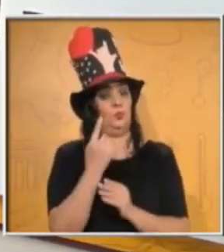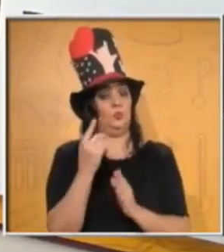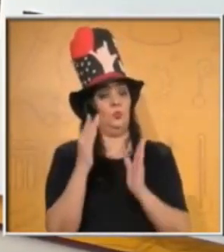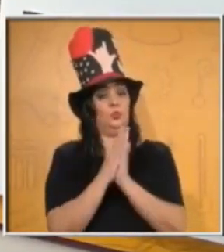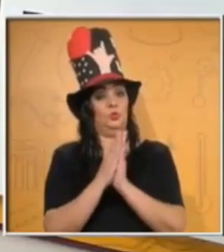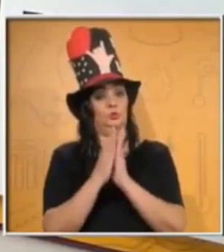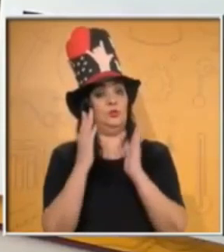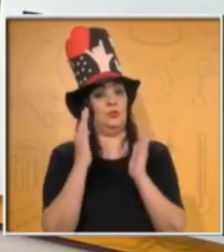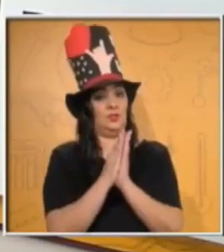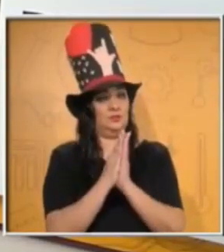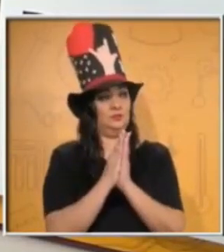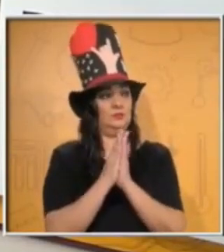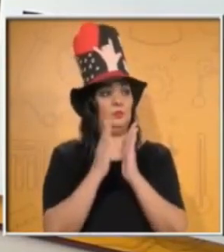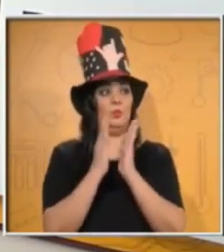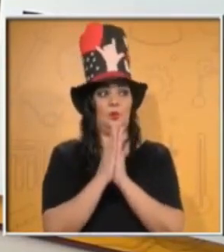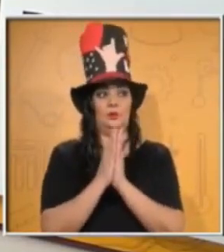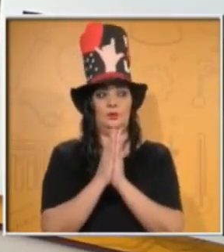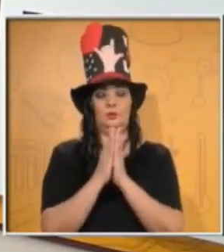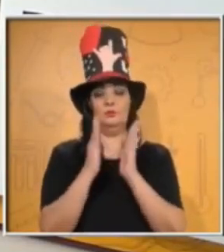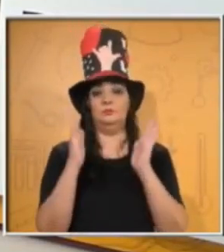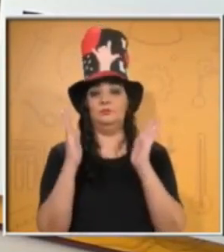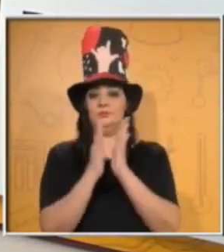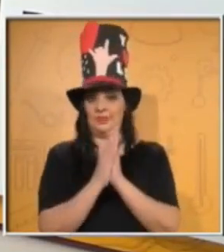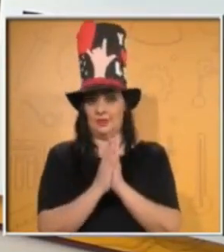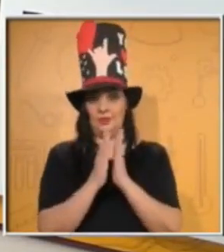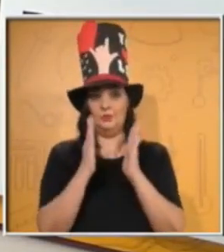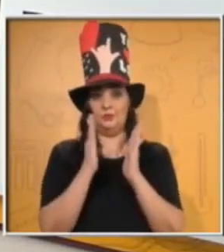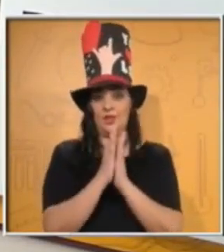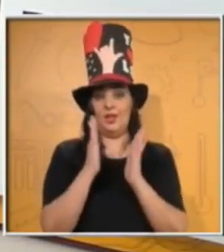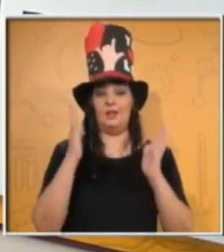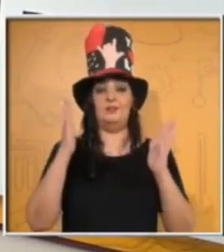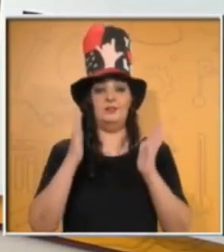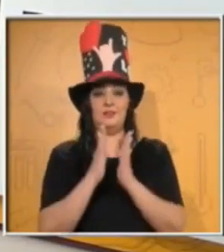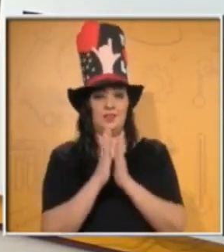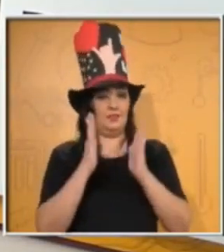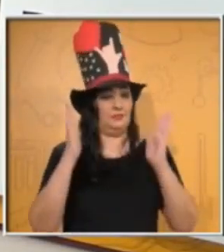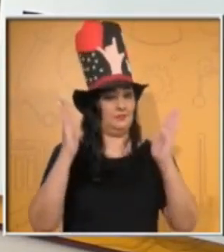2, 3, 4, 5,